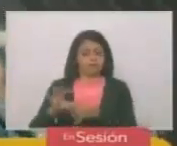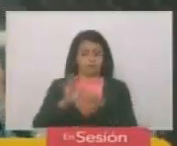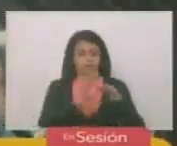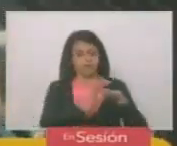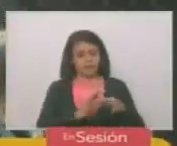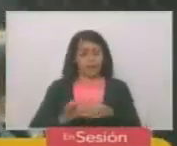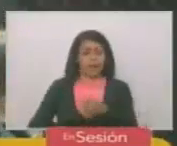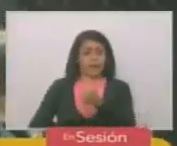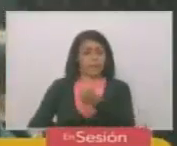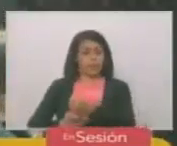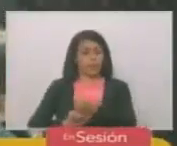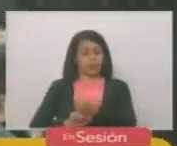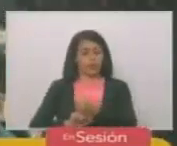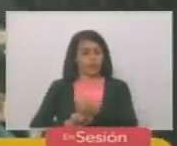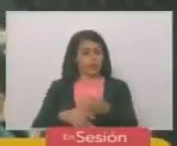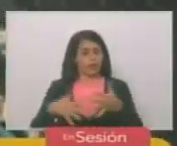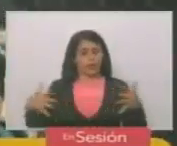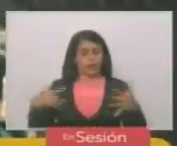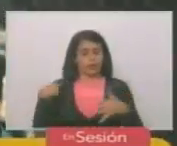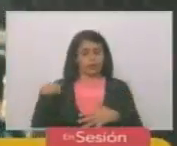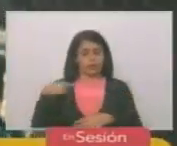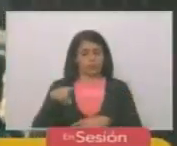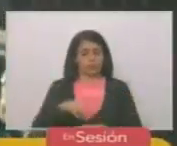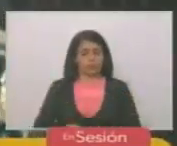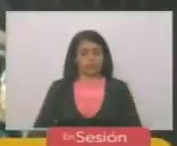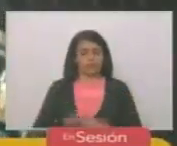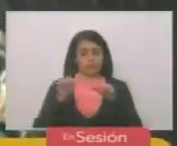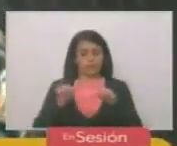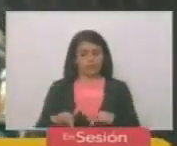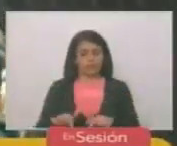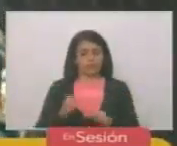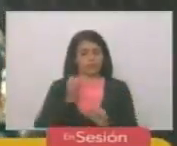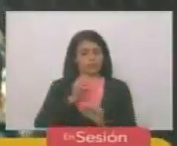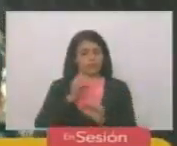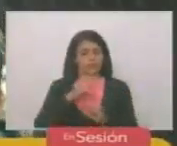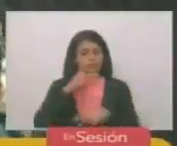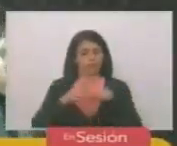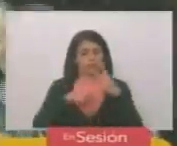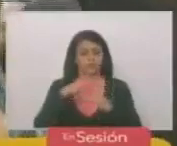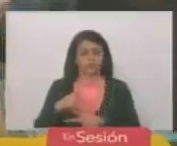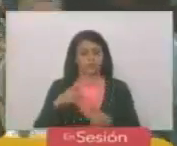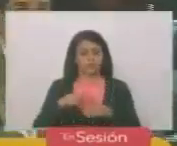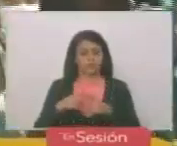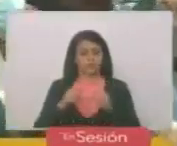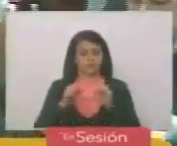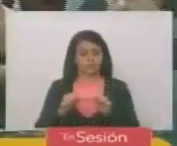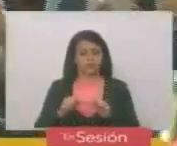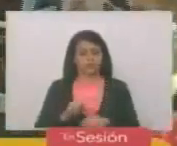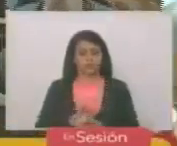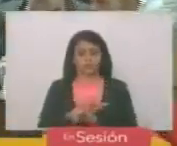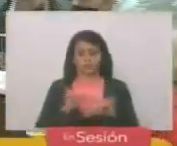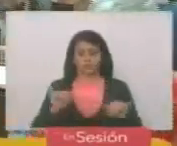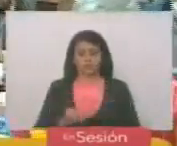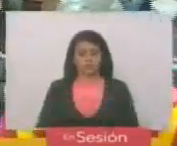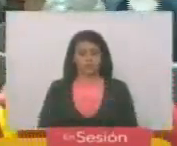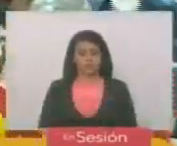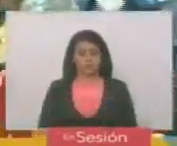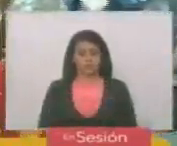el apoyo enorme que tuvimos de ese foro político. Muchas gracias, diputado.